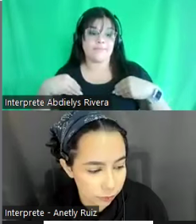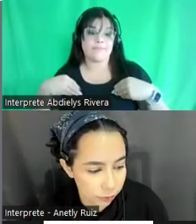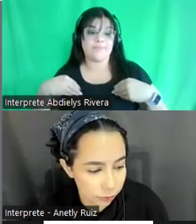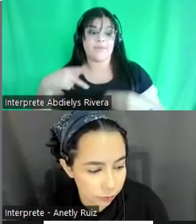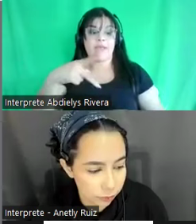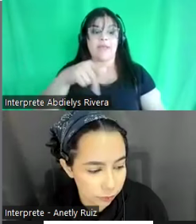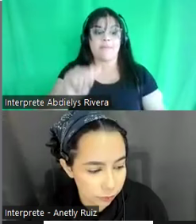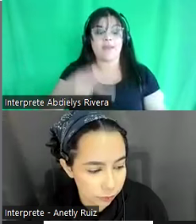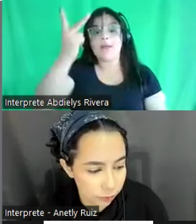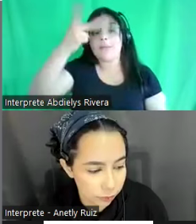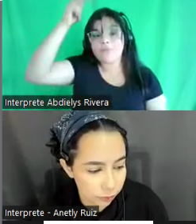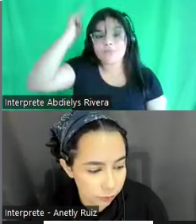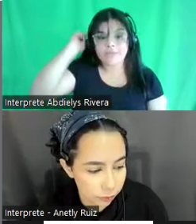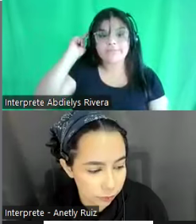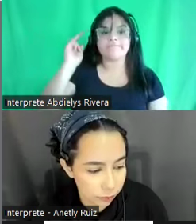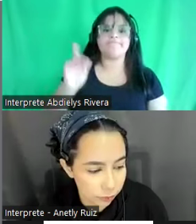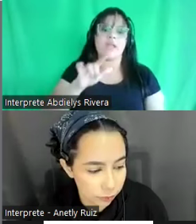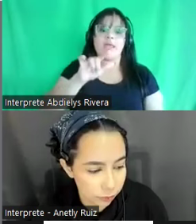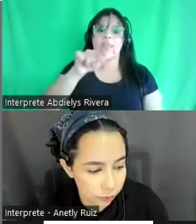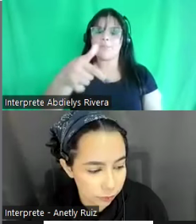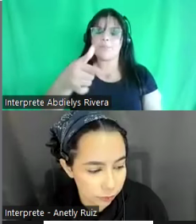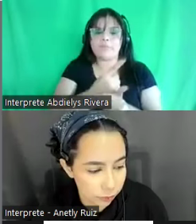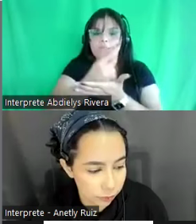Panamericano de Ponce. Luego de una semana